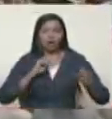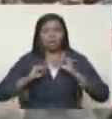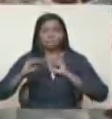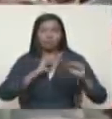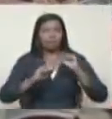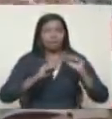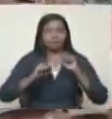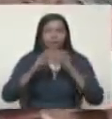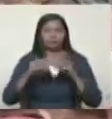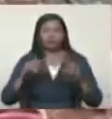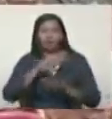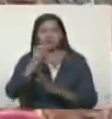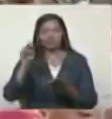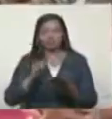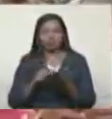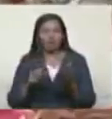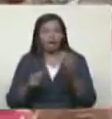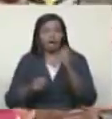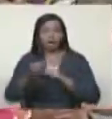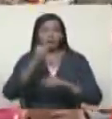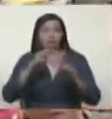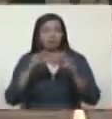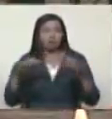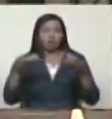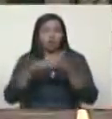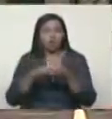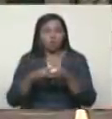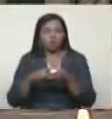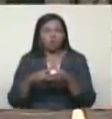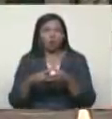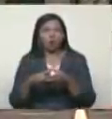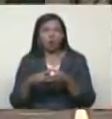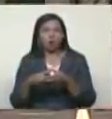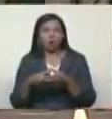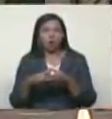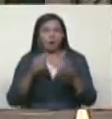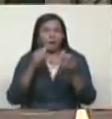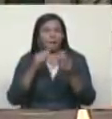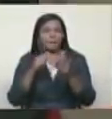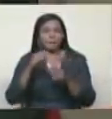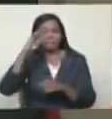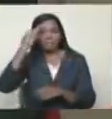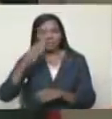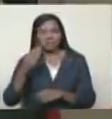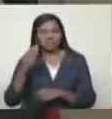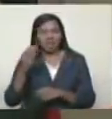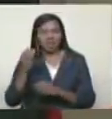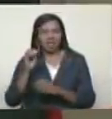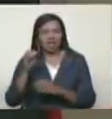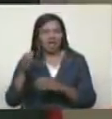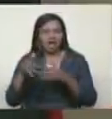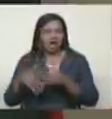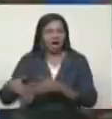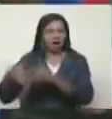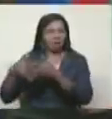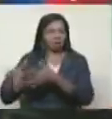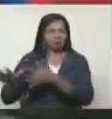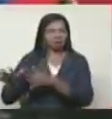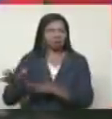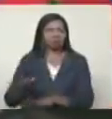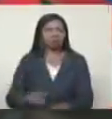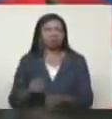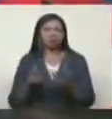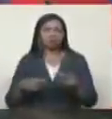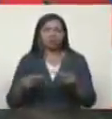nacional, combatiendo paramilitares y grupos armados. Y capturamos unos allí con granadas alto